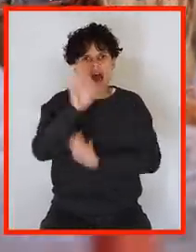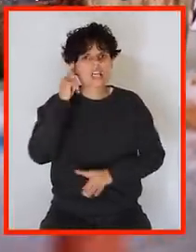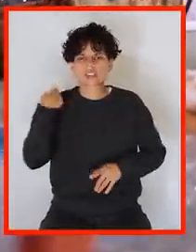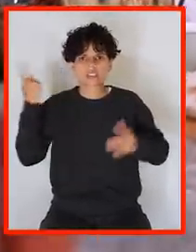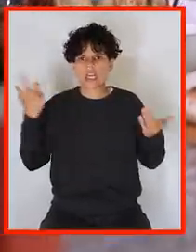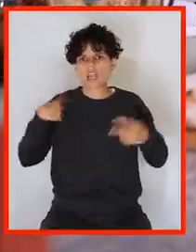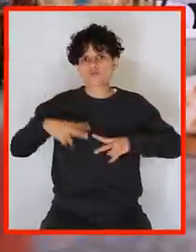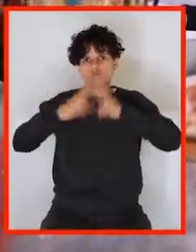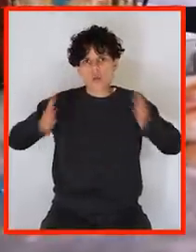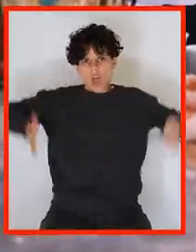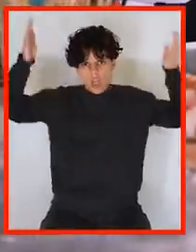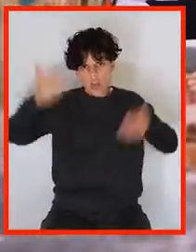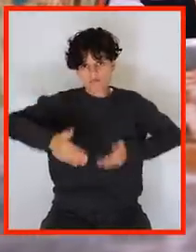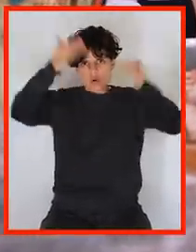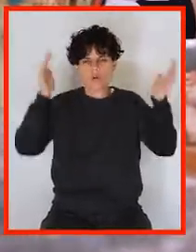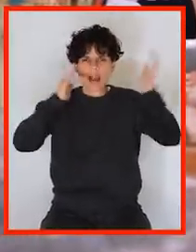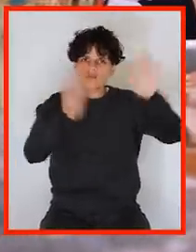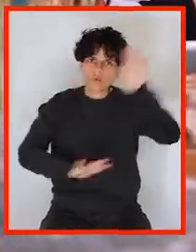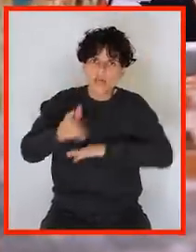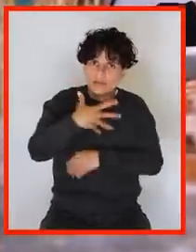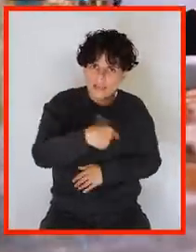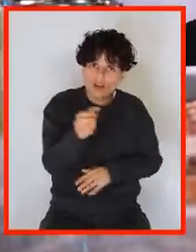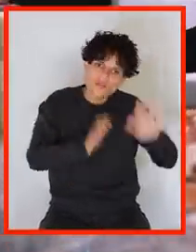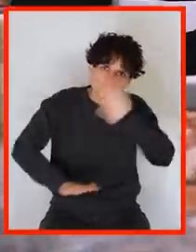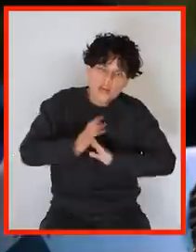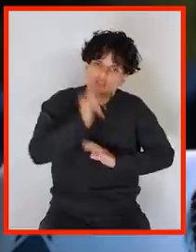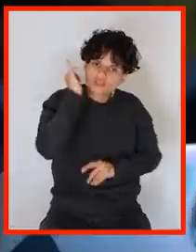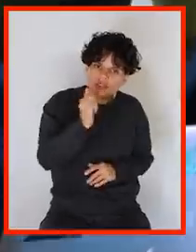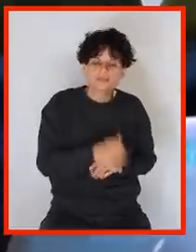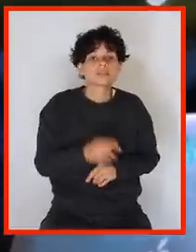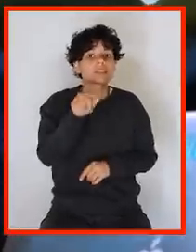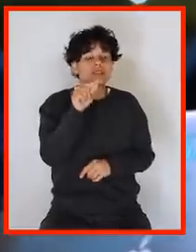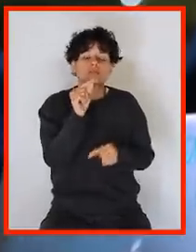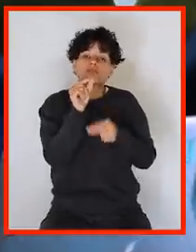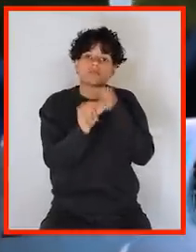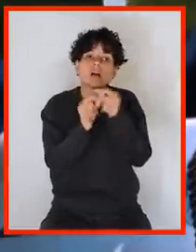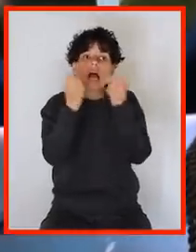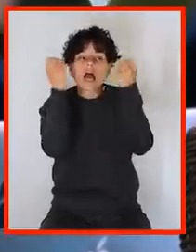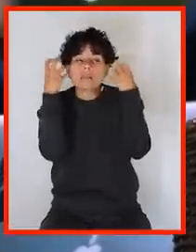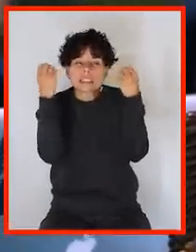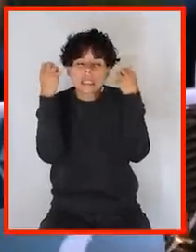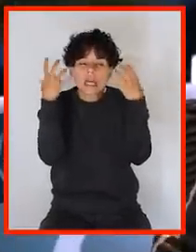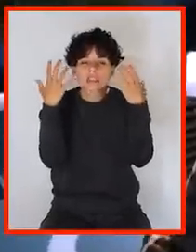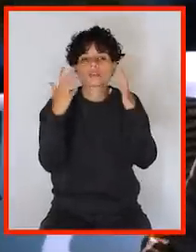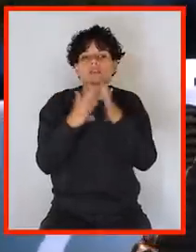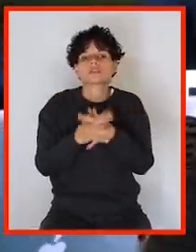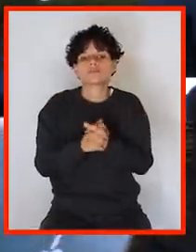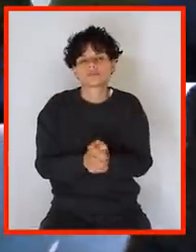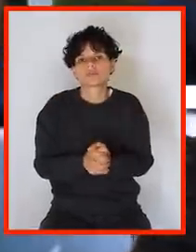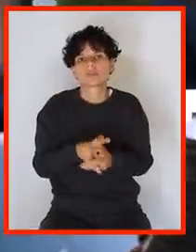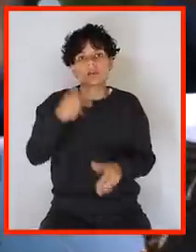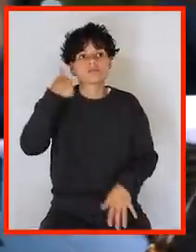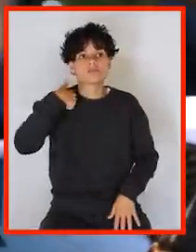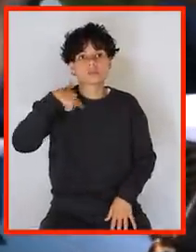así, sí, construido en la calle, así en la, sí, la calle, bo, lo protejo. Sí, y puta, uno va aprendiendo, bo, y cabros